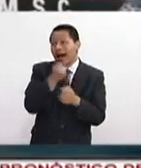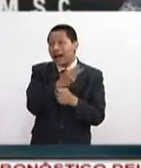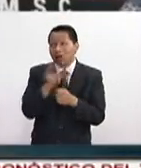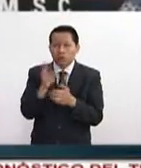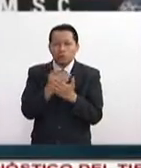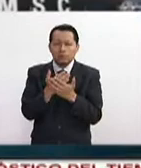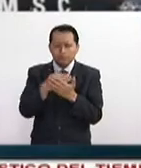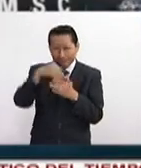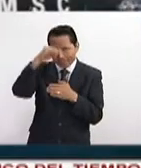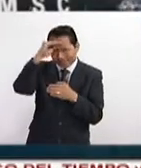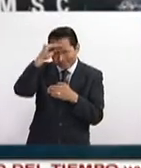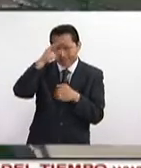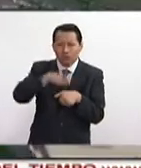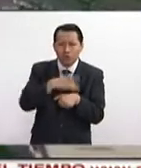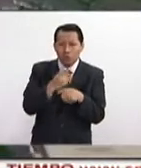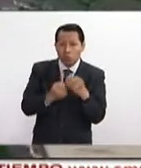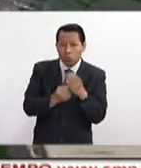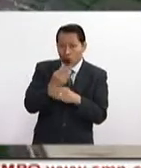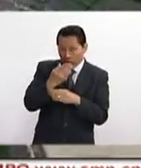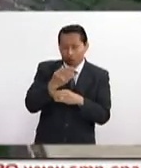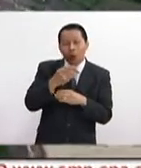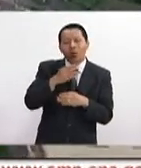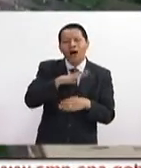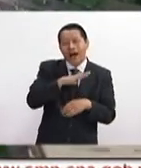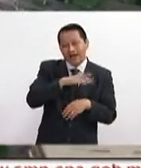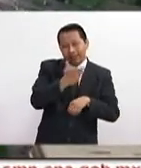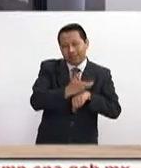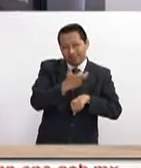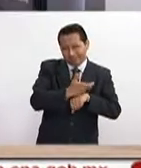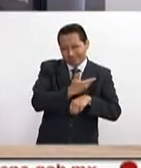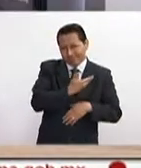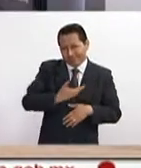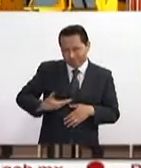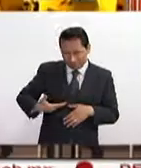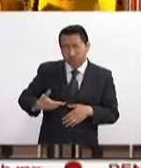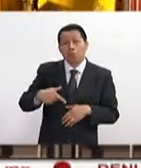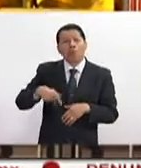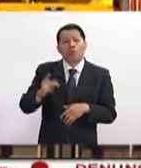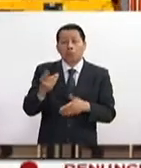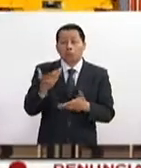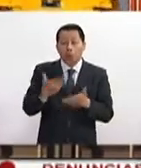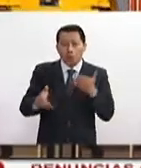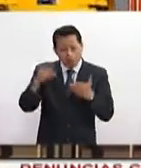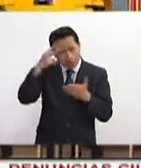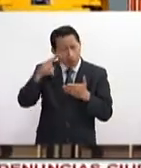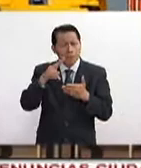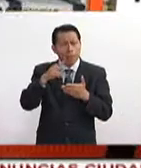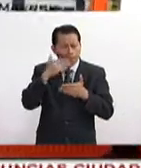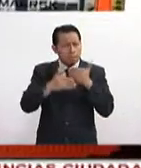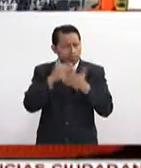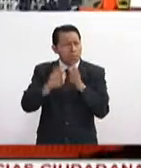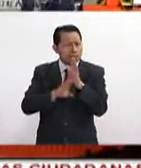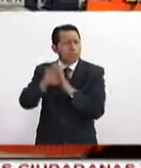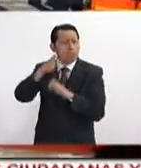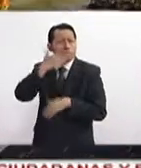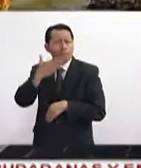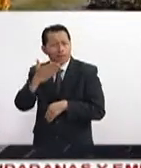esperaba a principios de año por el nuevo gobierno de los Estados Unidos, el comercio exterior aumentó. Dijo que el dinamismo